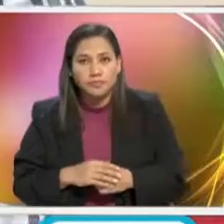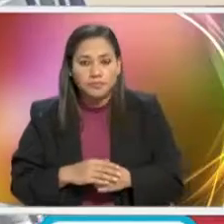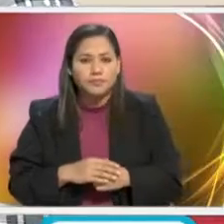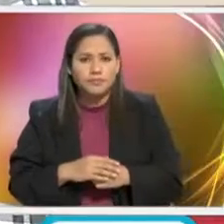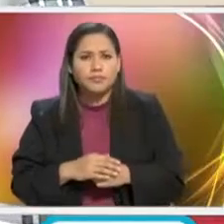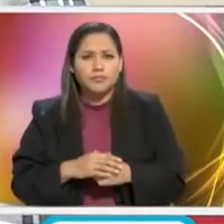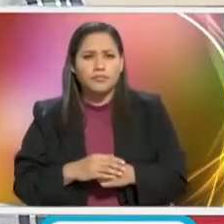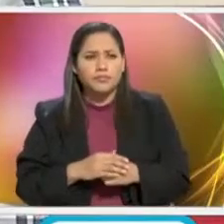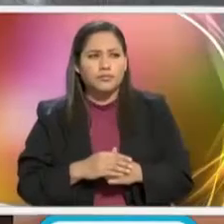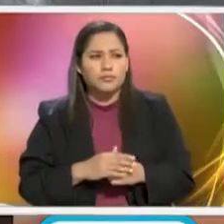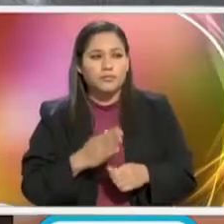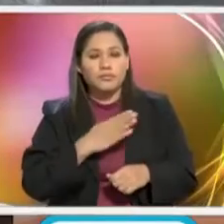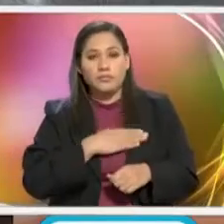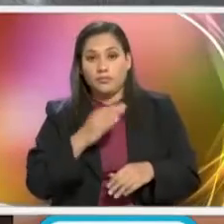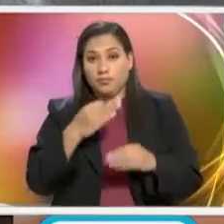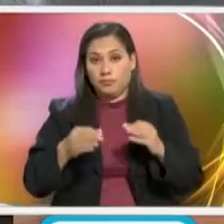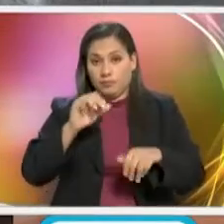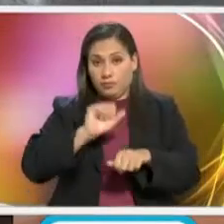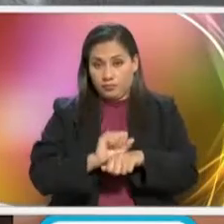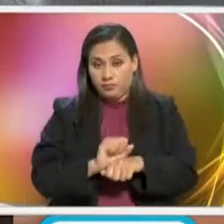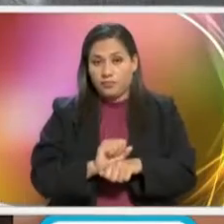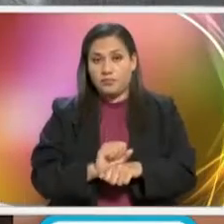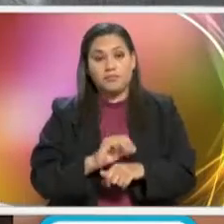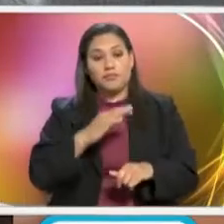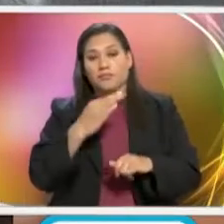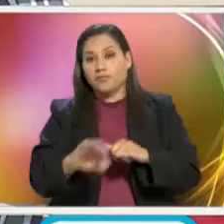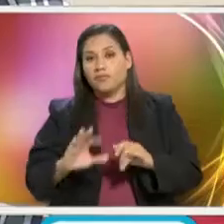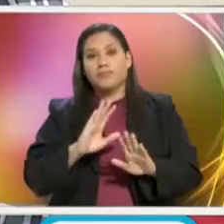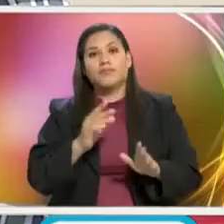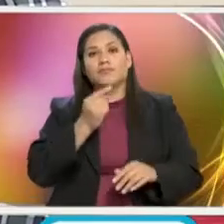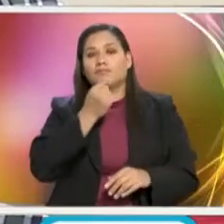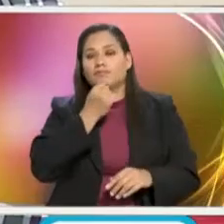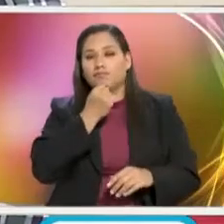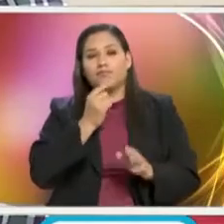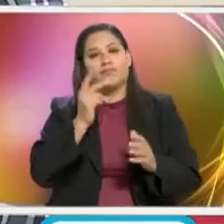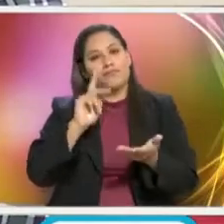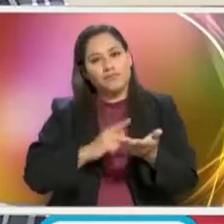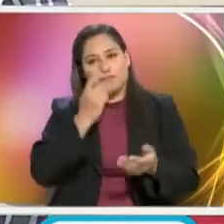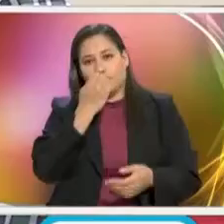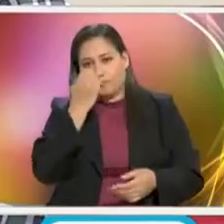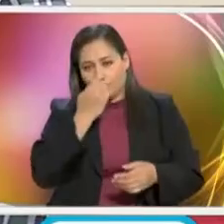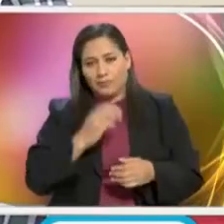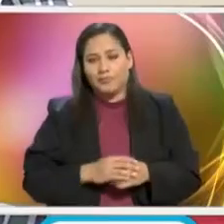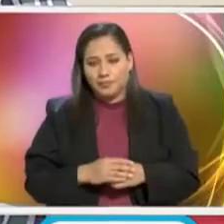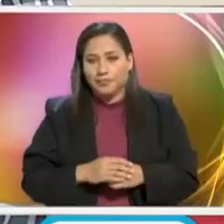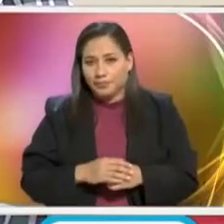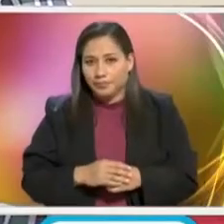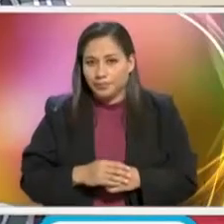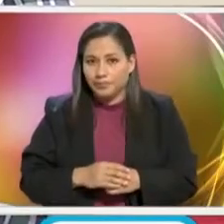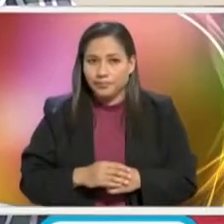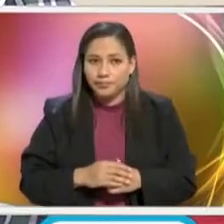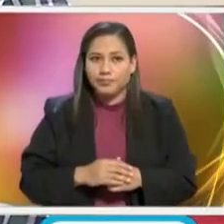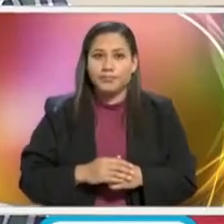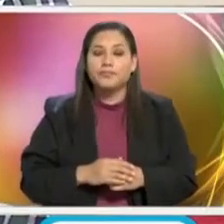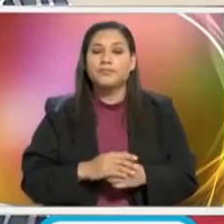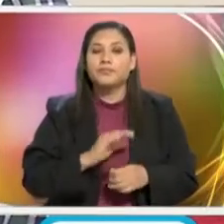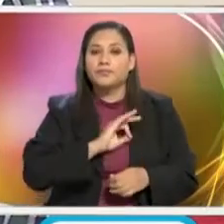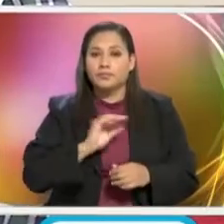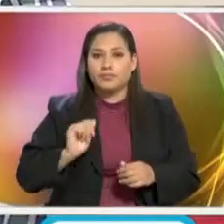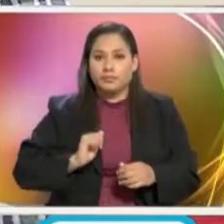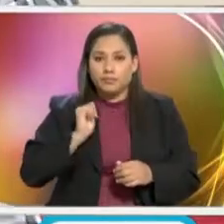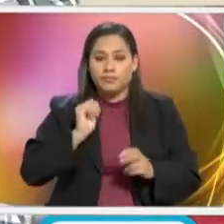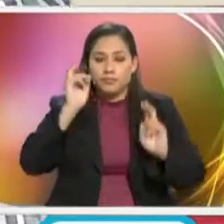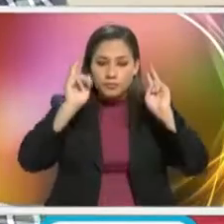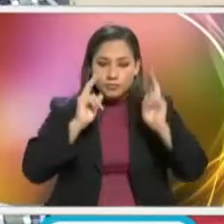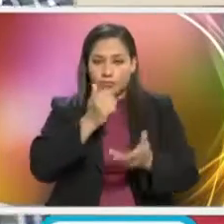porque ya es el último, ¿verdad? Para que antes de que regresen los chicos a la escuela podemos aprovechar y visitar esta